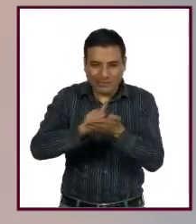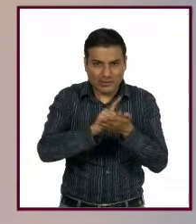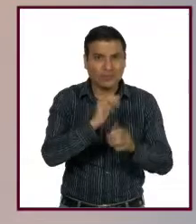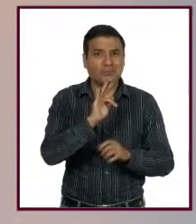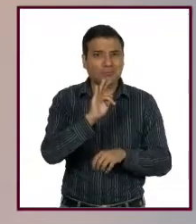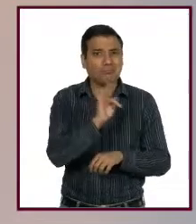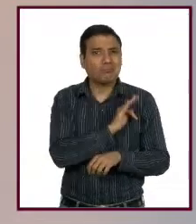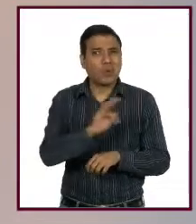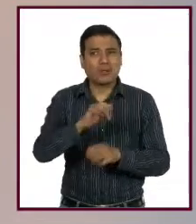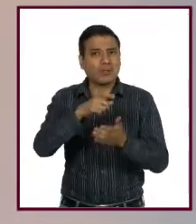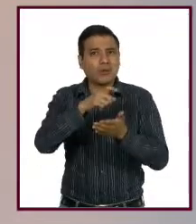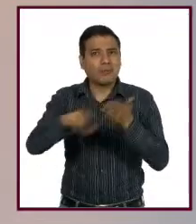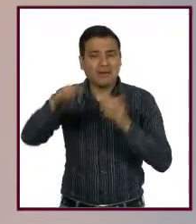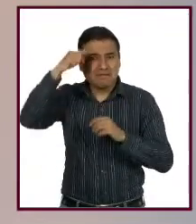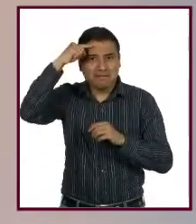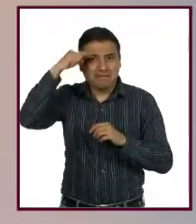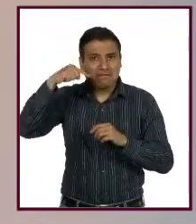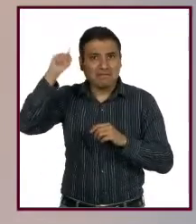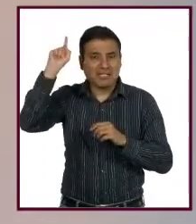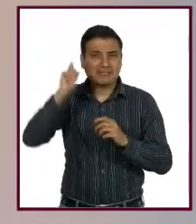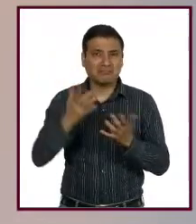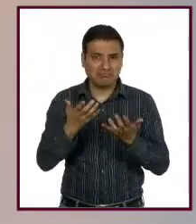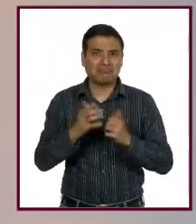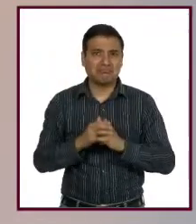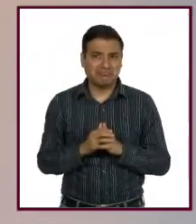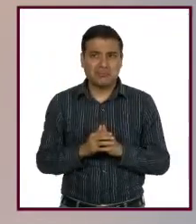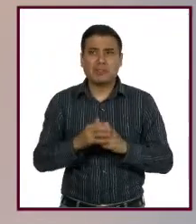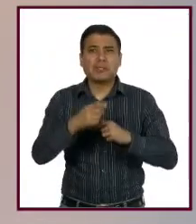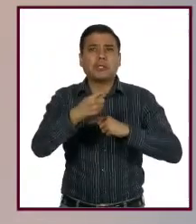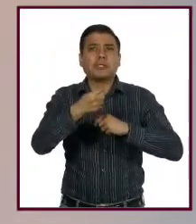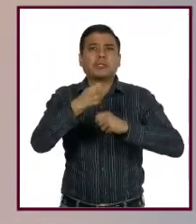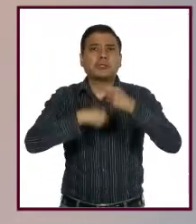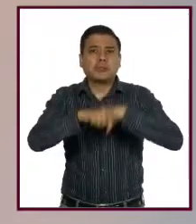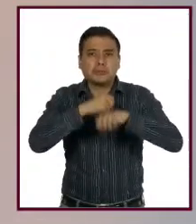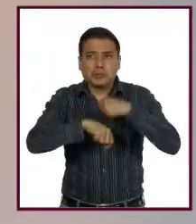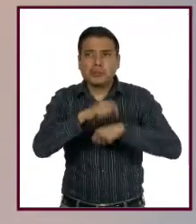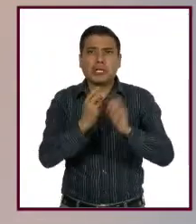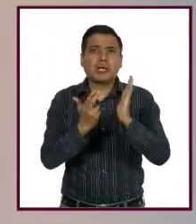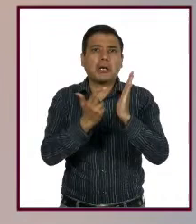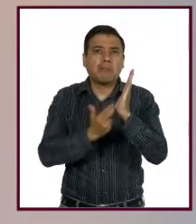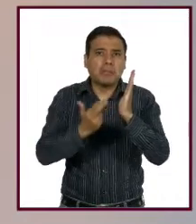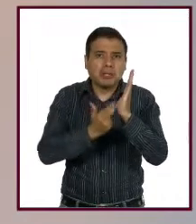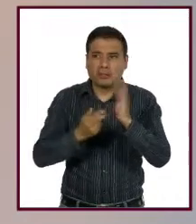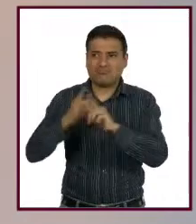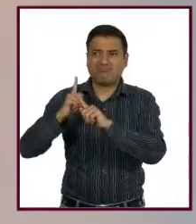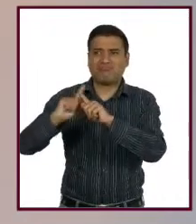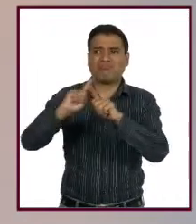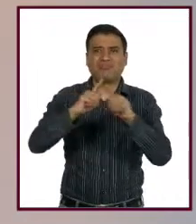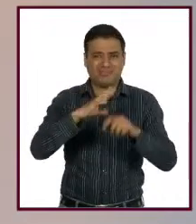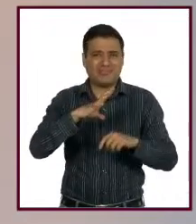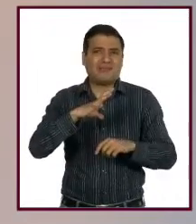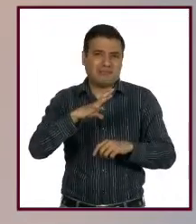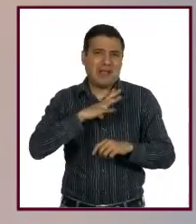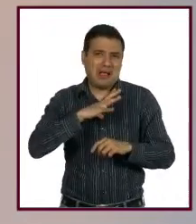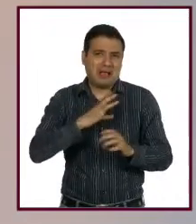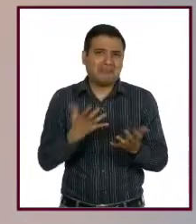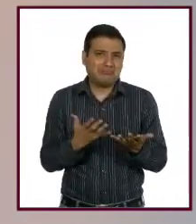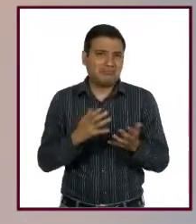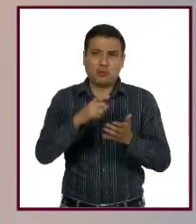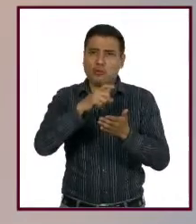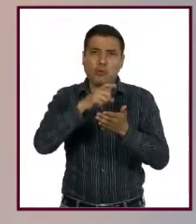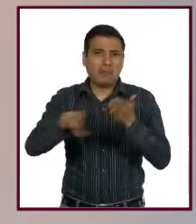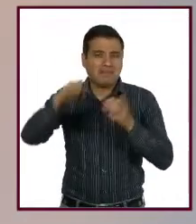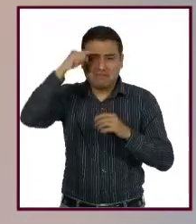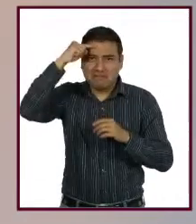económica, bastante asequible en tlapalerías, en ferreterías o en algún otro tipo de expendios de esta